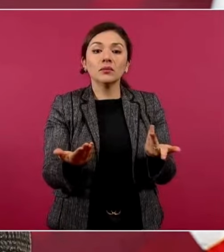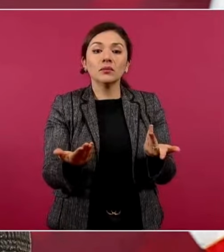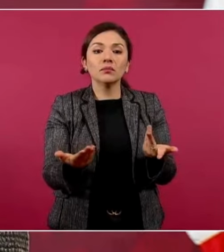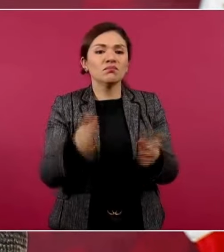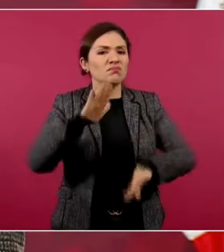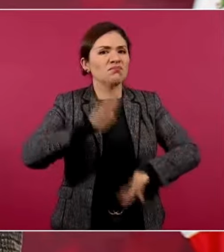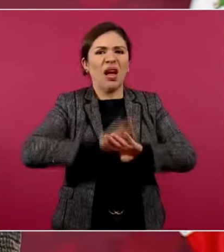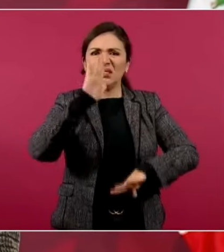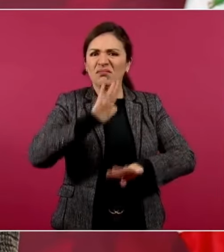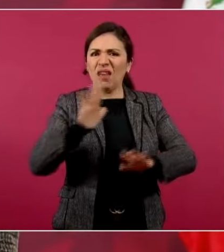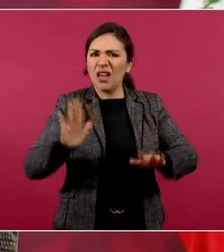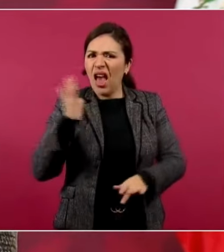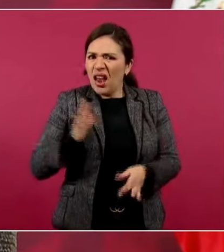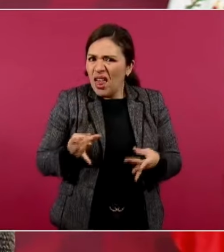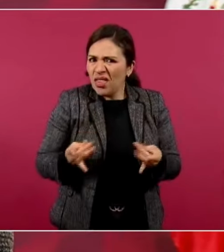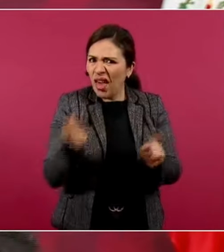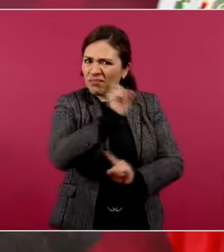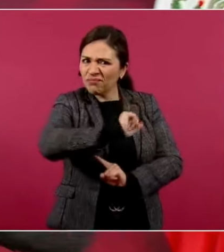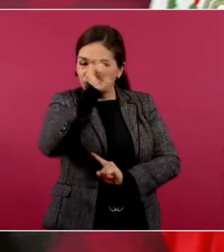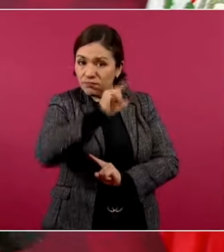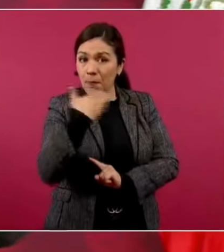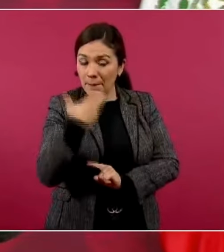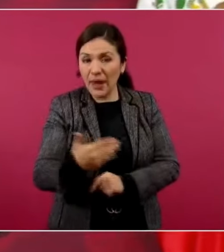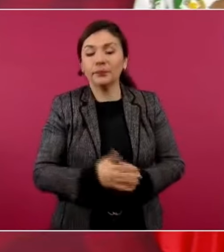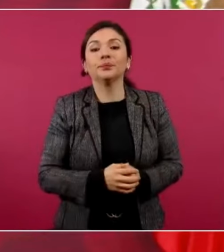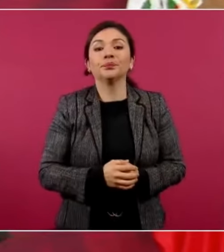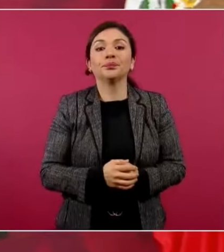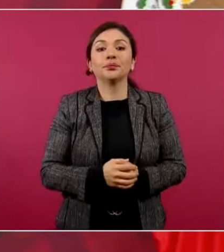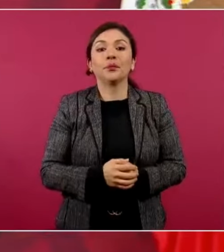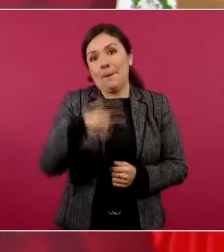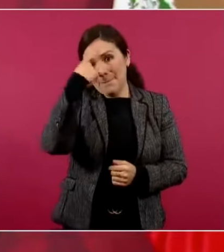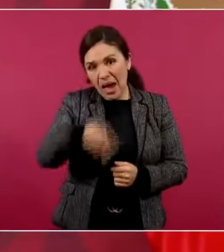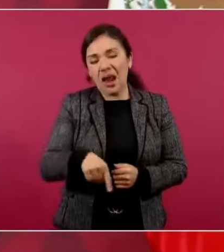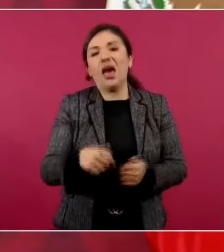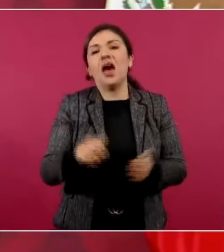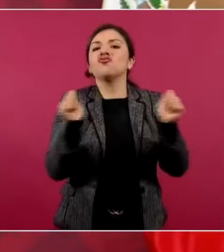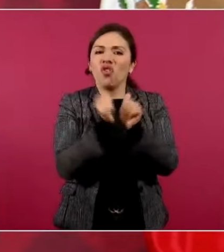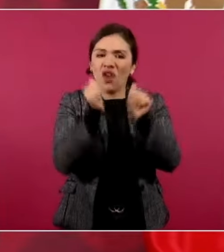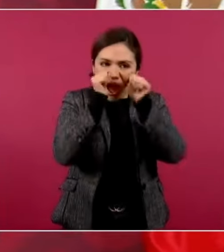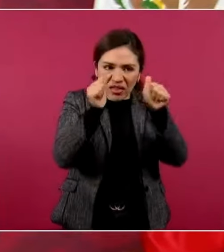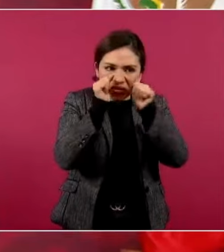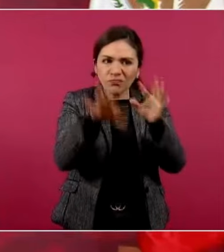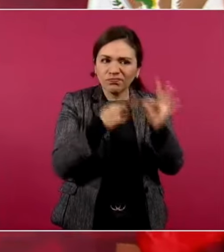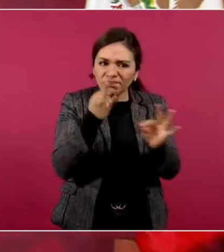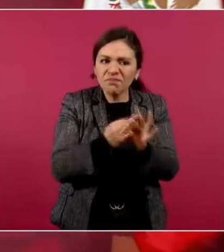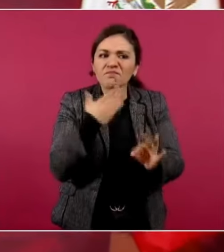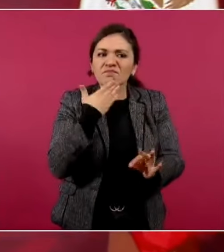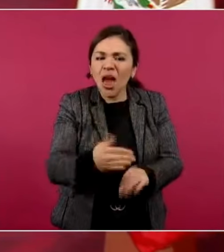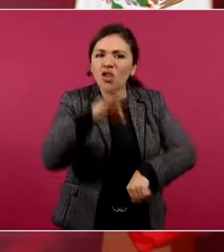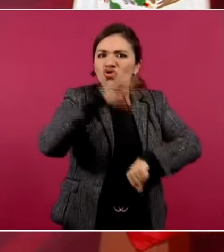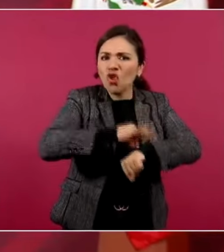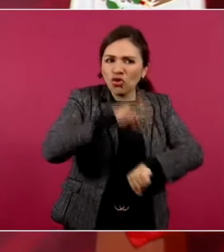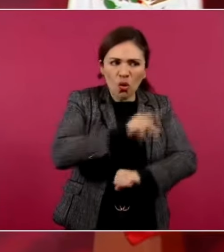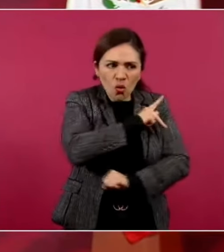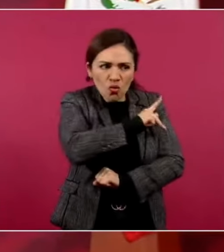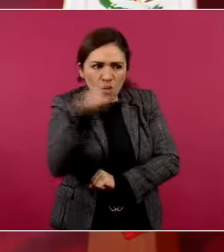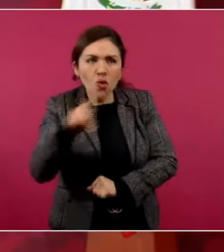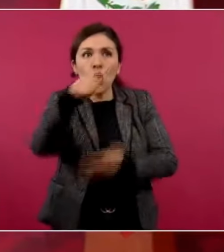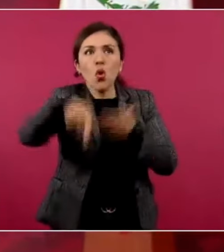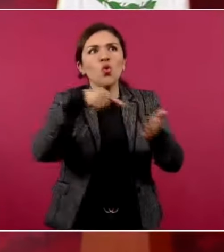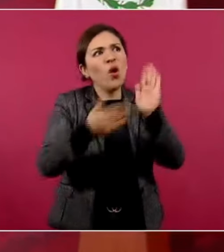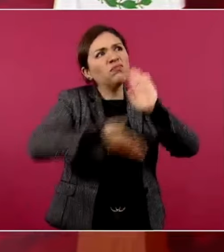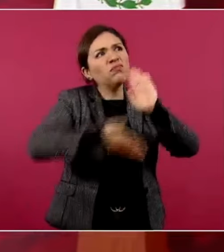de primera, en cuanto a que haya los médicos, a que estén bien las instalaciones, que existan